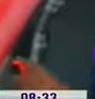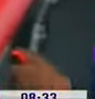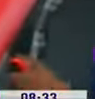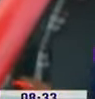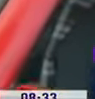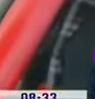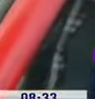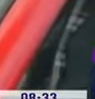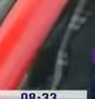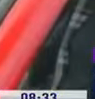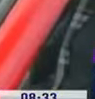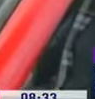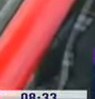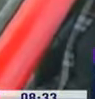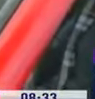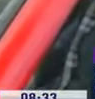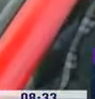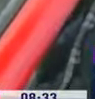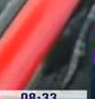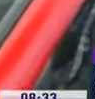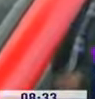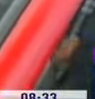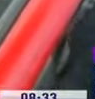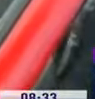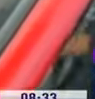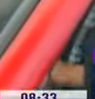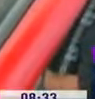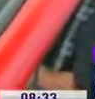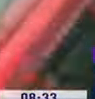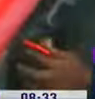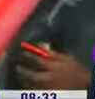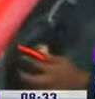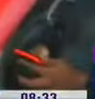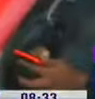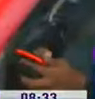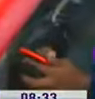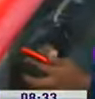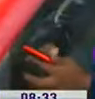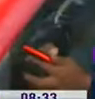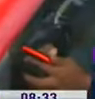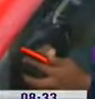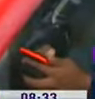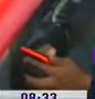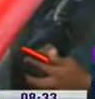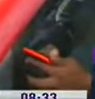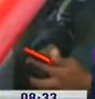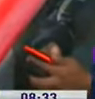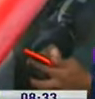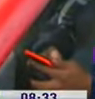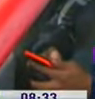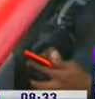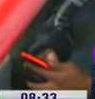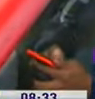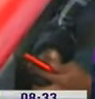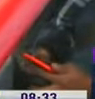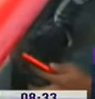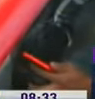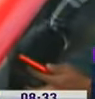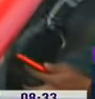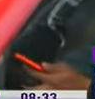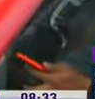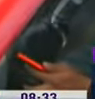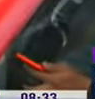pestañita. Más o menos. Papeles. Edad 83, la edad de Cristo. Esa es la